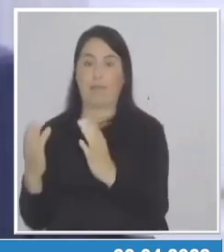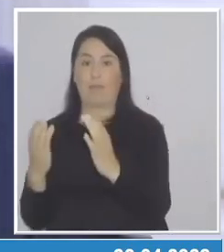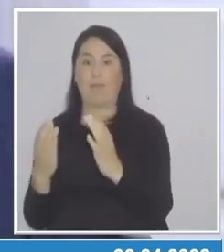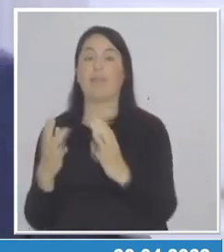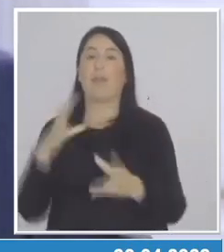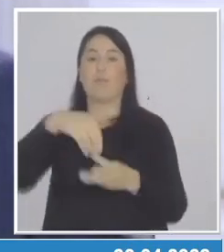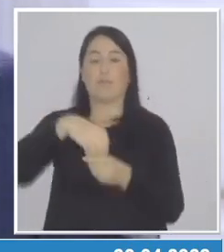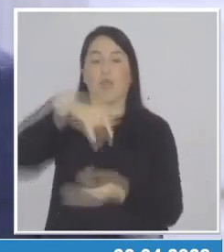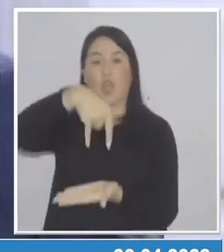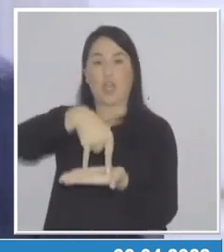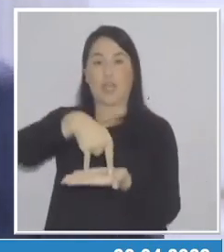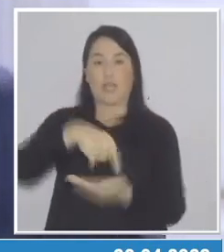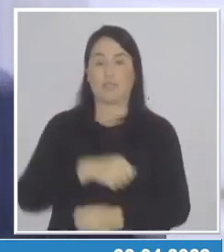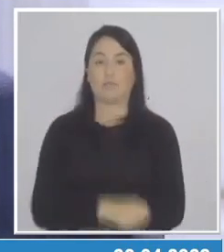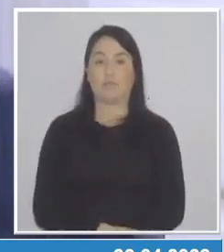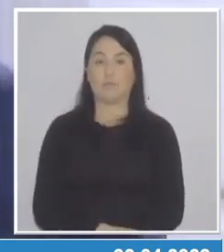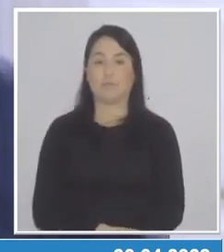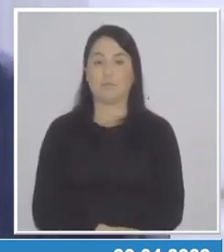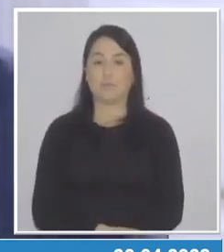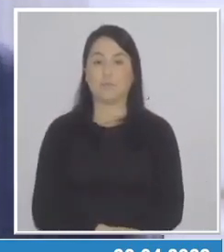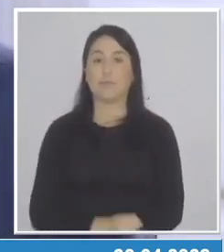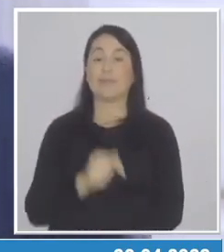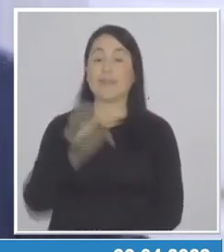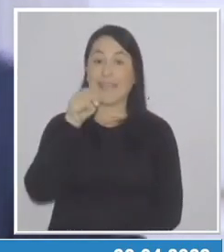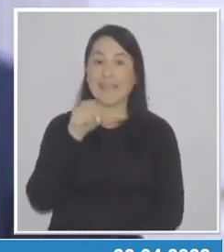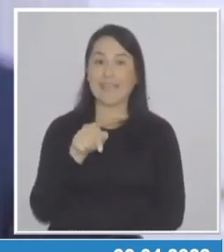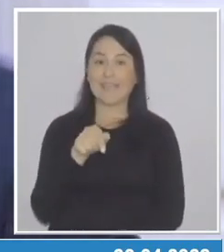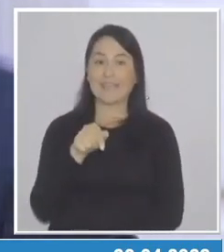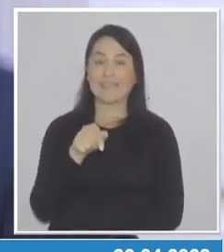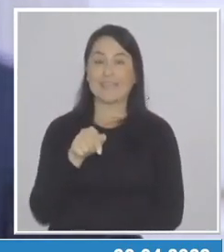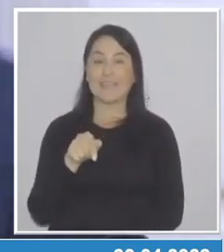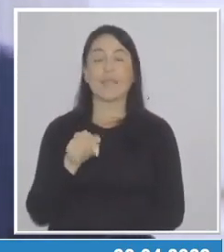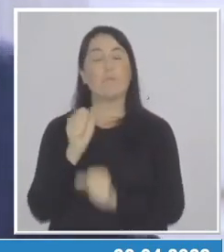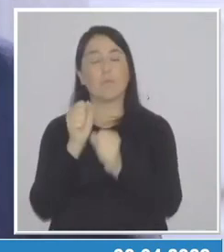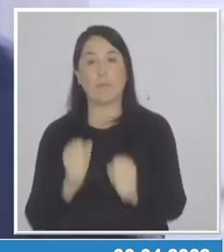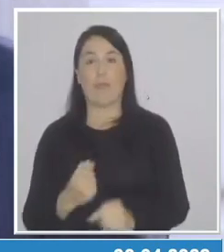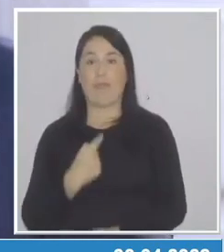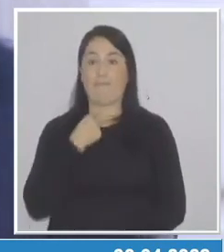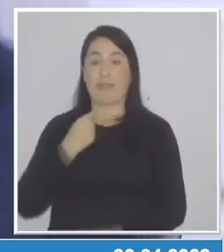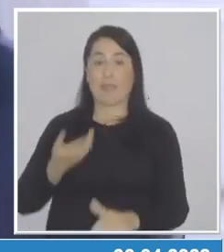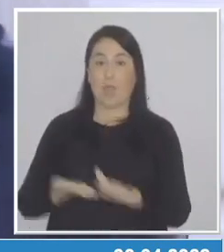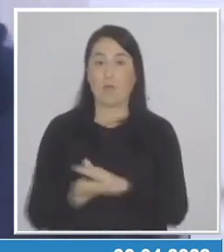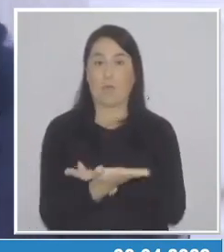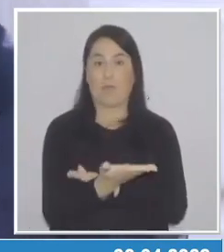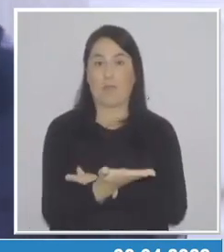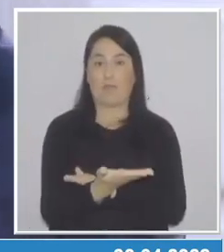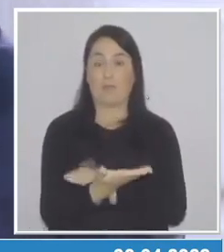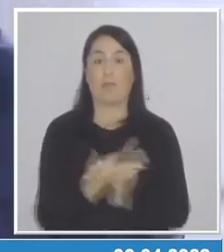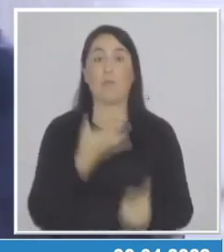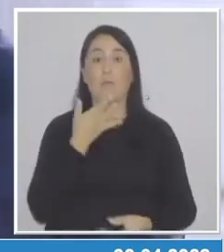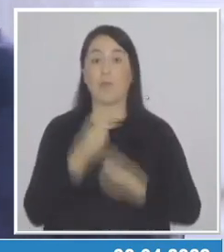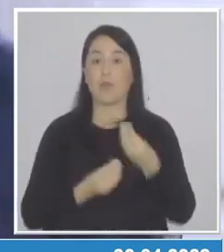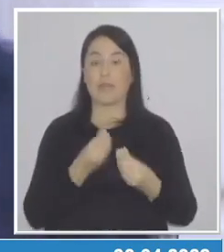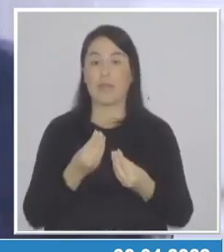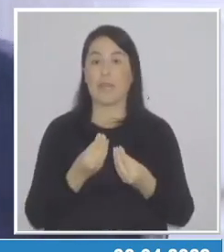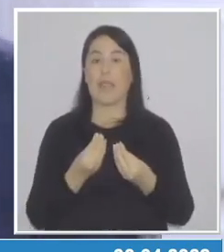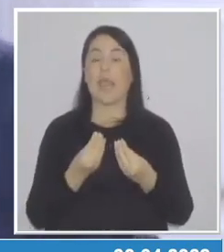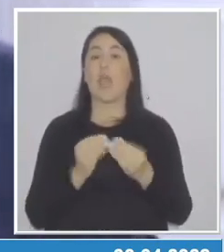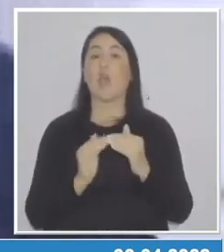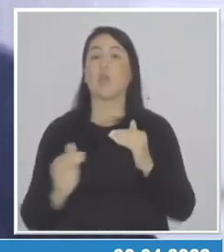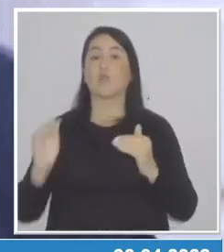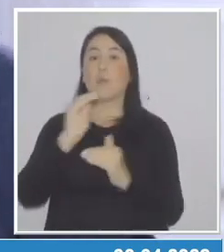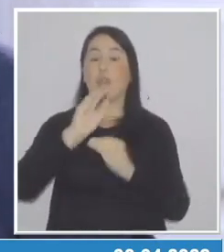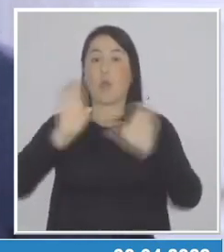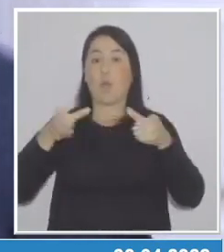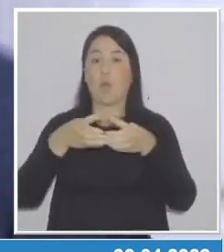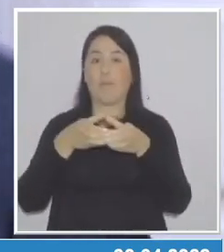Nacional. Este elemento se vería afectado con la propuesta, ya que los integrantes del órgano superior no encuentran